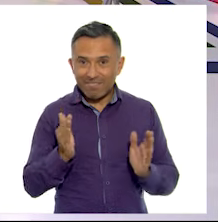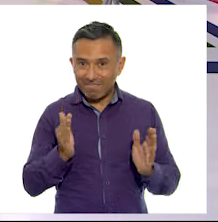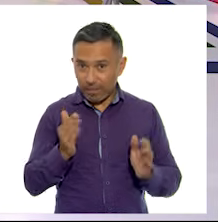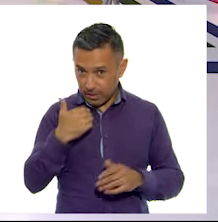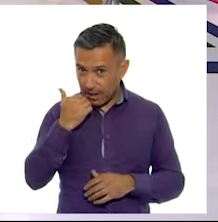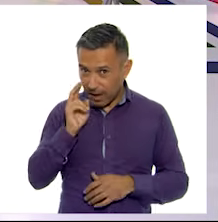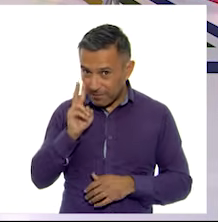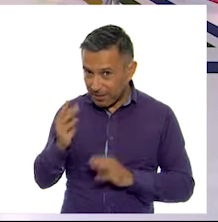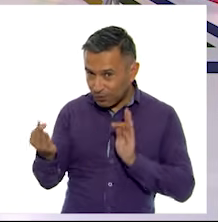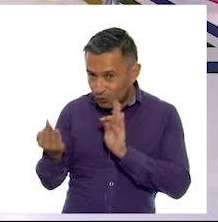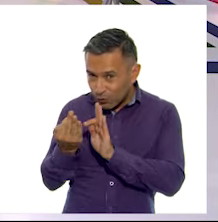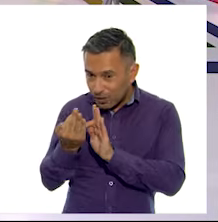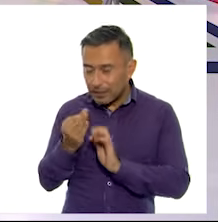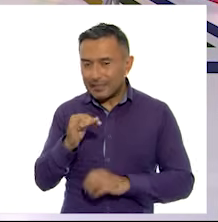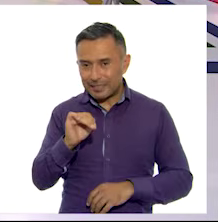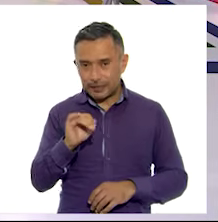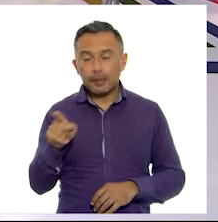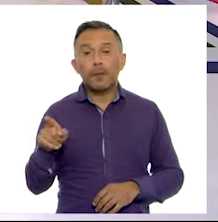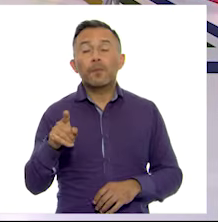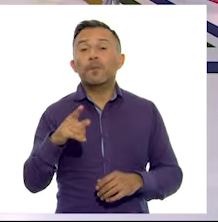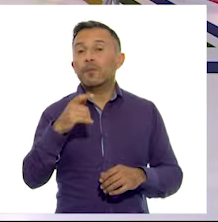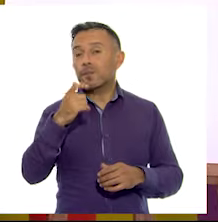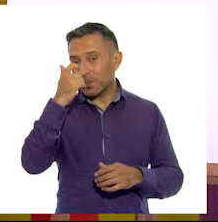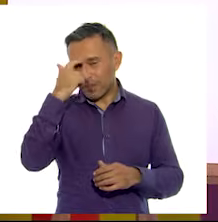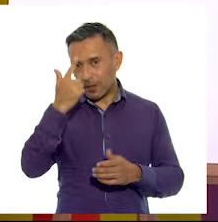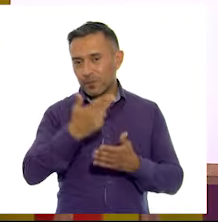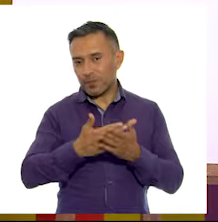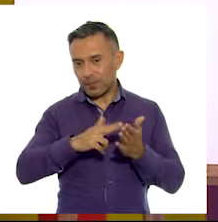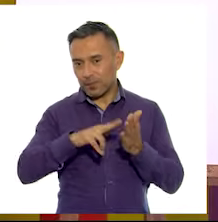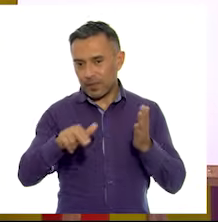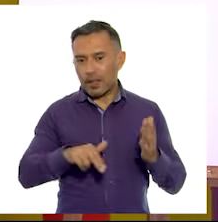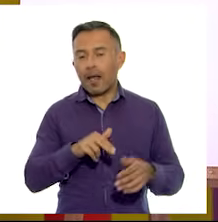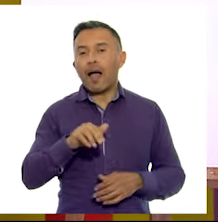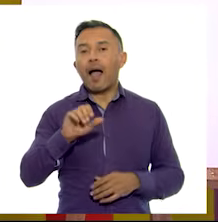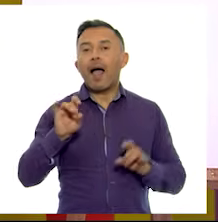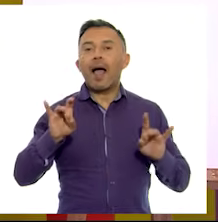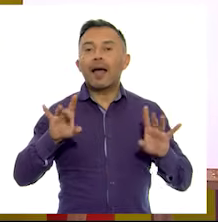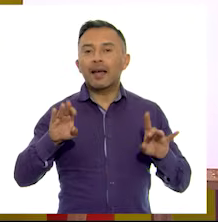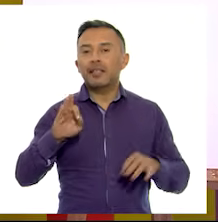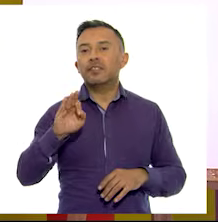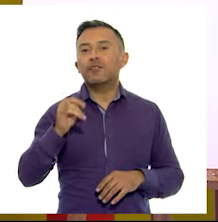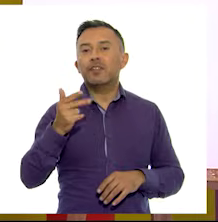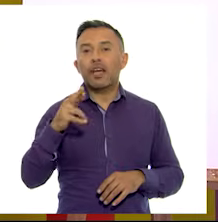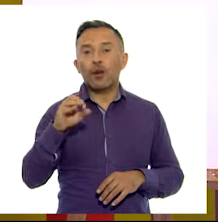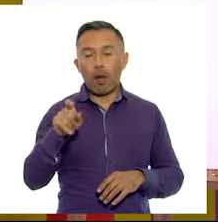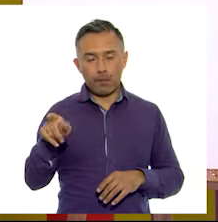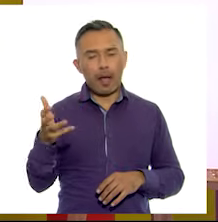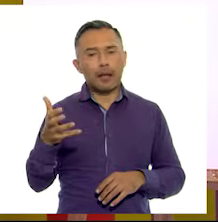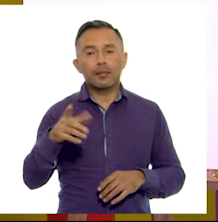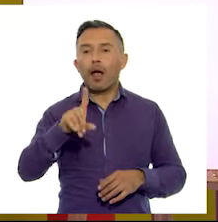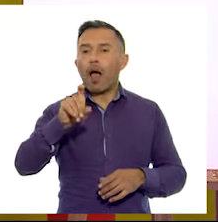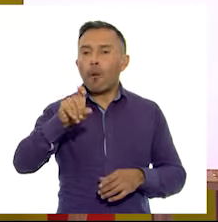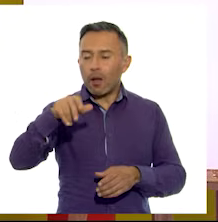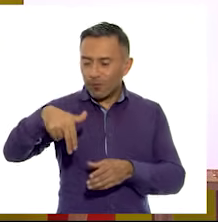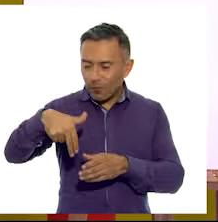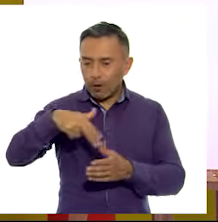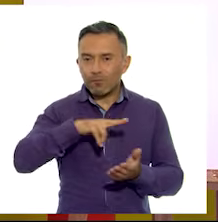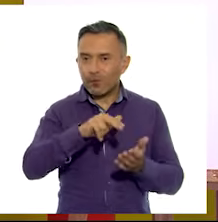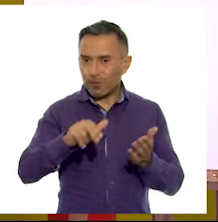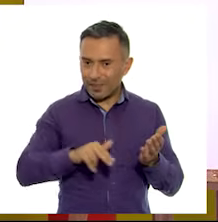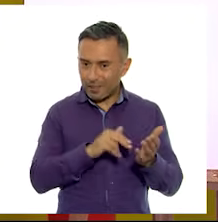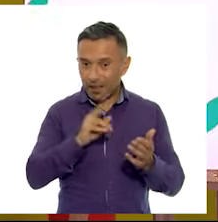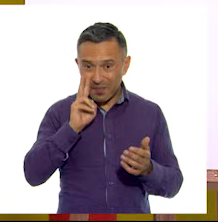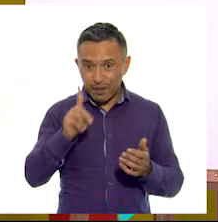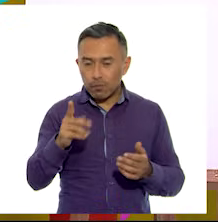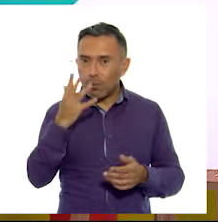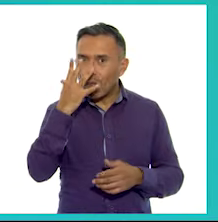por supuesto. Esta es de Ángeles Figueroa y esta sí está hecha con acuarelas. Mira qué bonita figura. Ahí